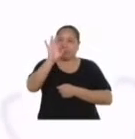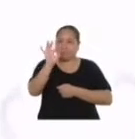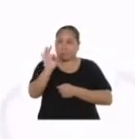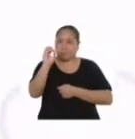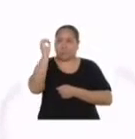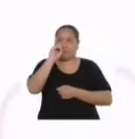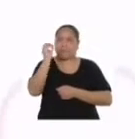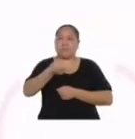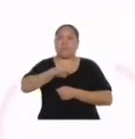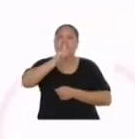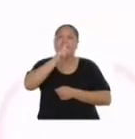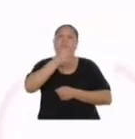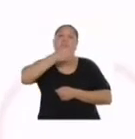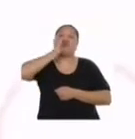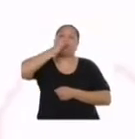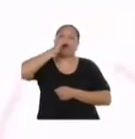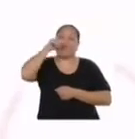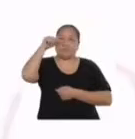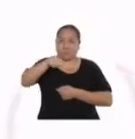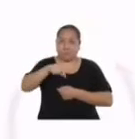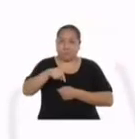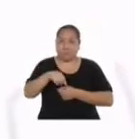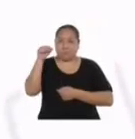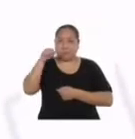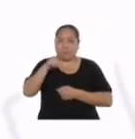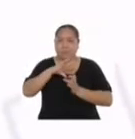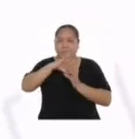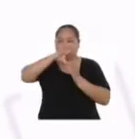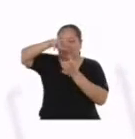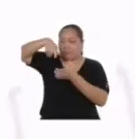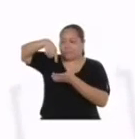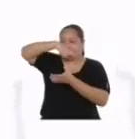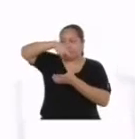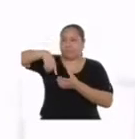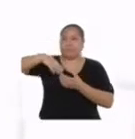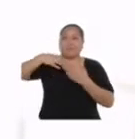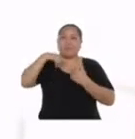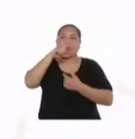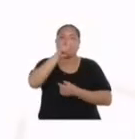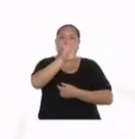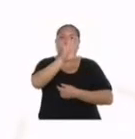1.89% del agua dulce mundial. Tenemos